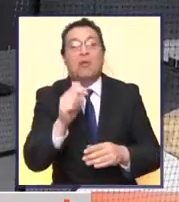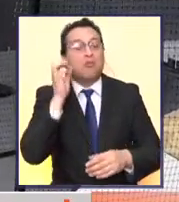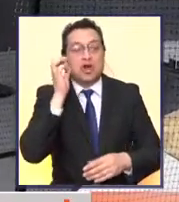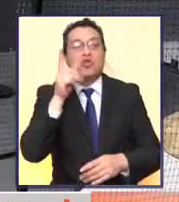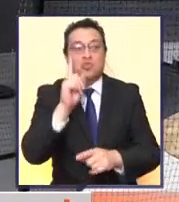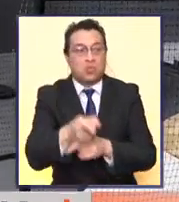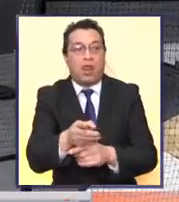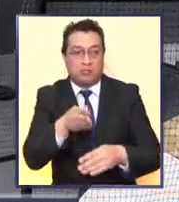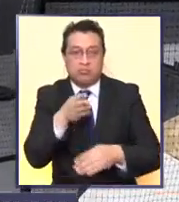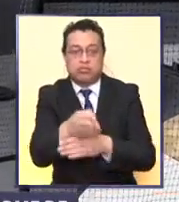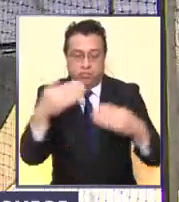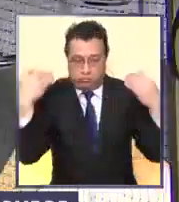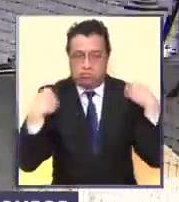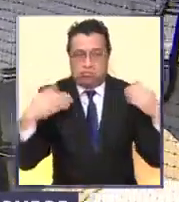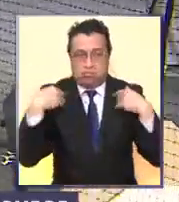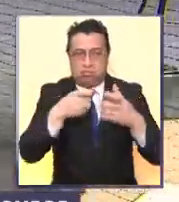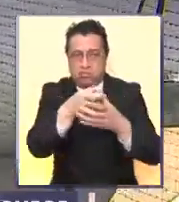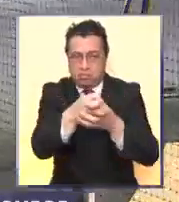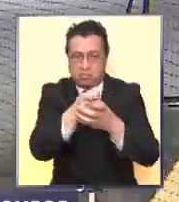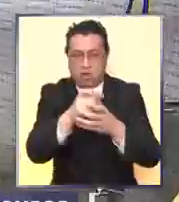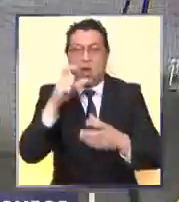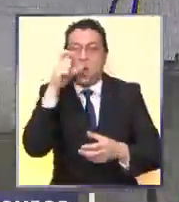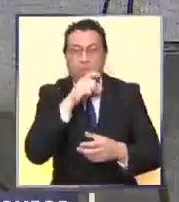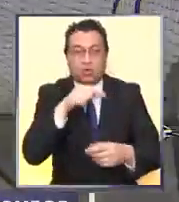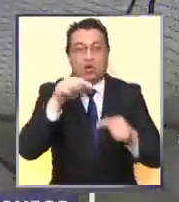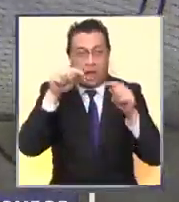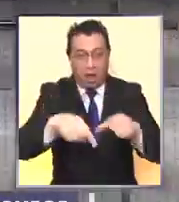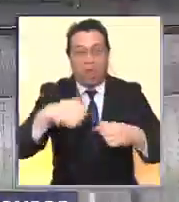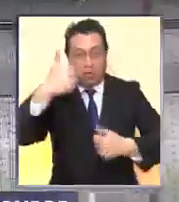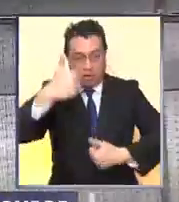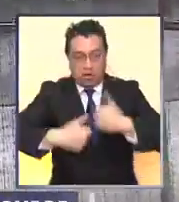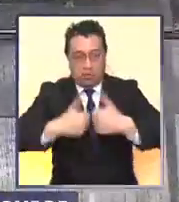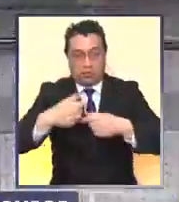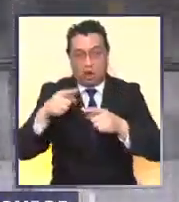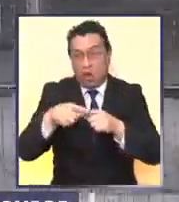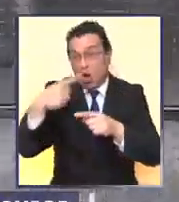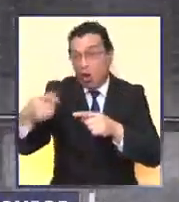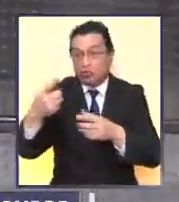porque no se quedó solo con el curso. Ahora compite con otros